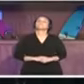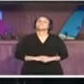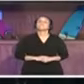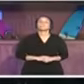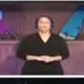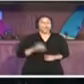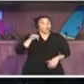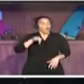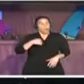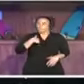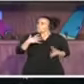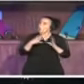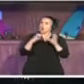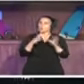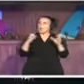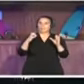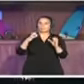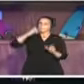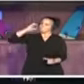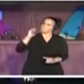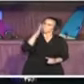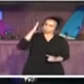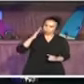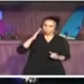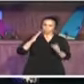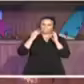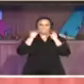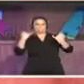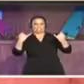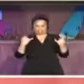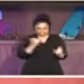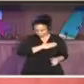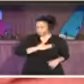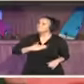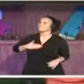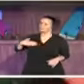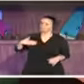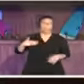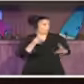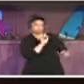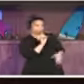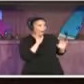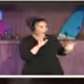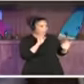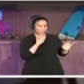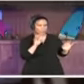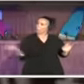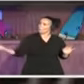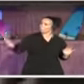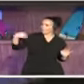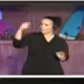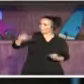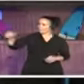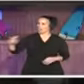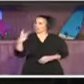hoy tengo ganas de dar calambrazo. A mí no. Pues venga, tráigame un par de caraduras